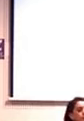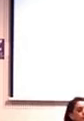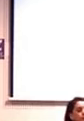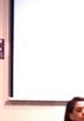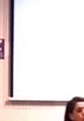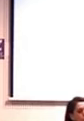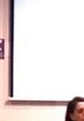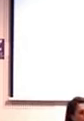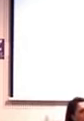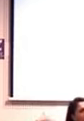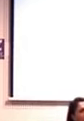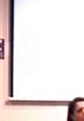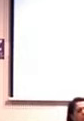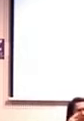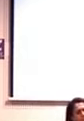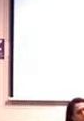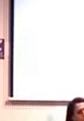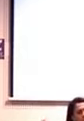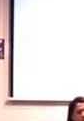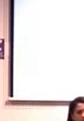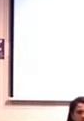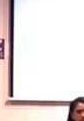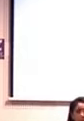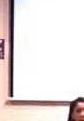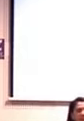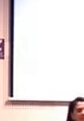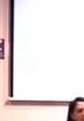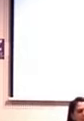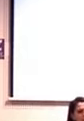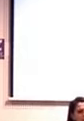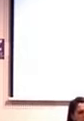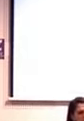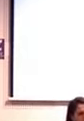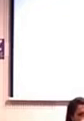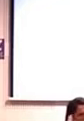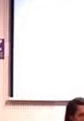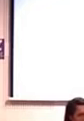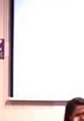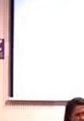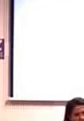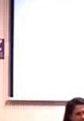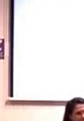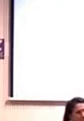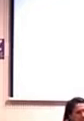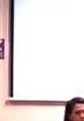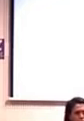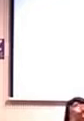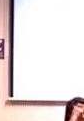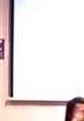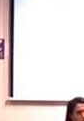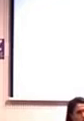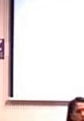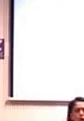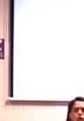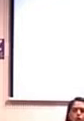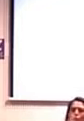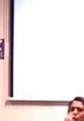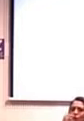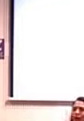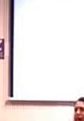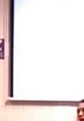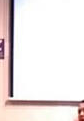tiempo que a mí me importa muchísimo el sexo, pero el sexo como sexo, no solamente que me acaricien o